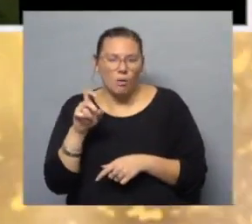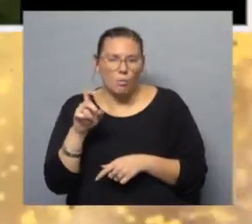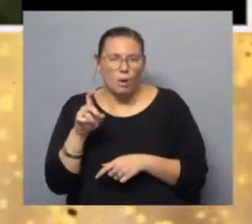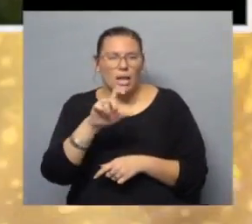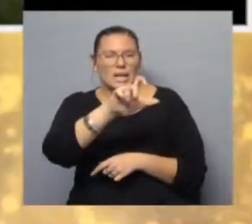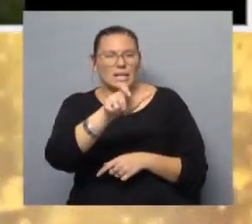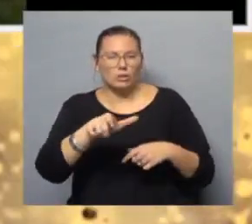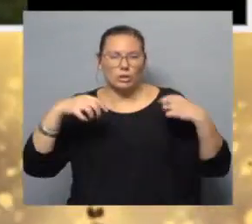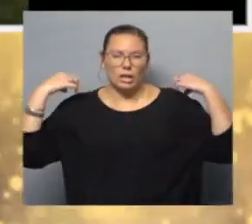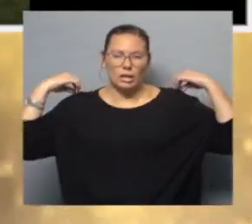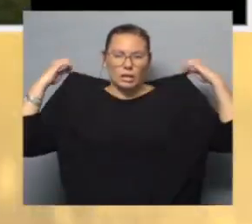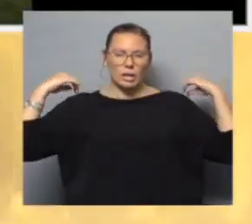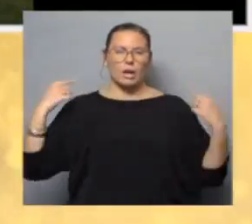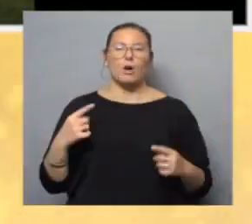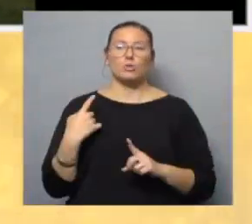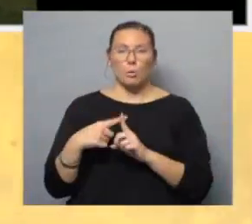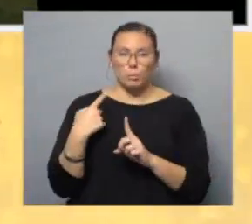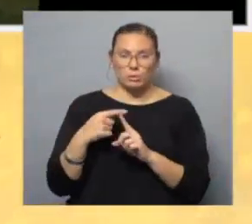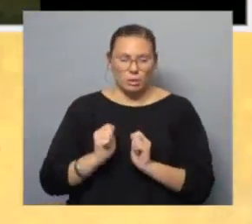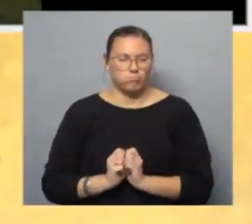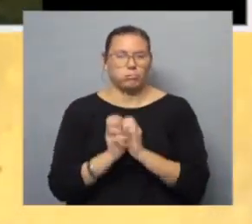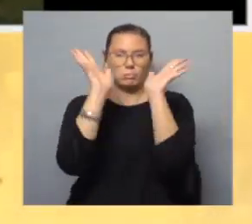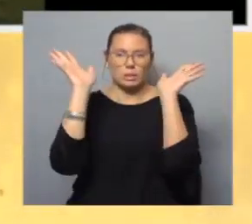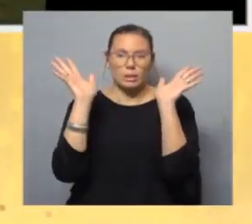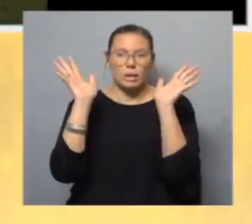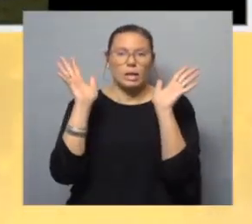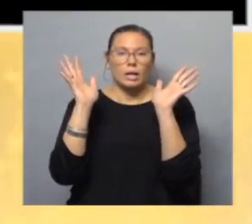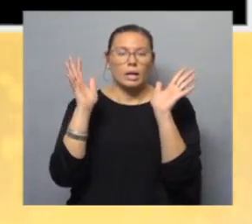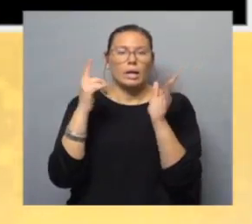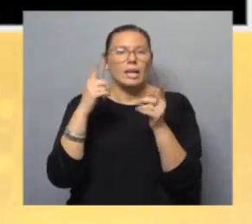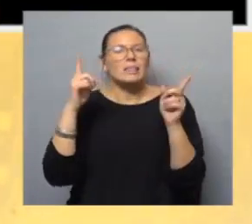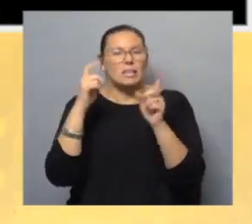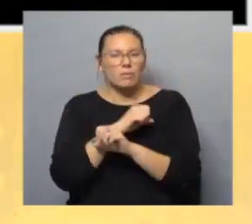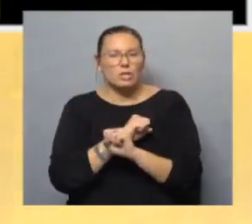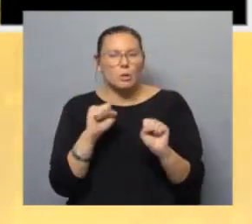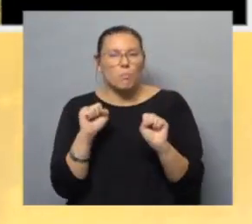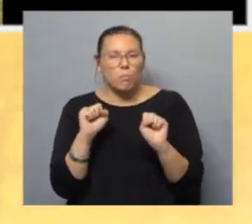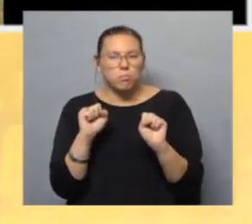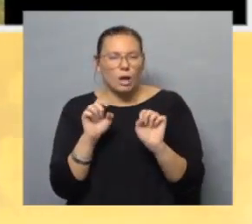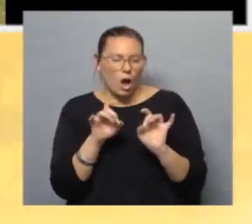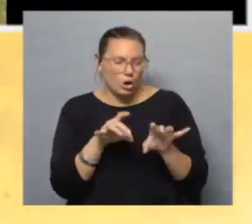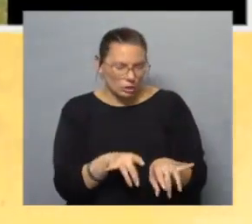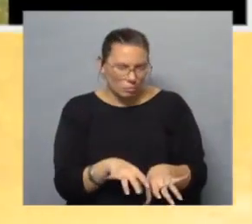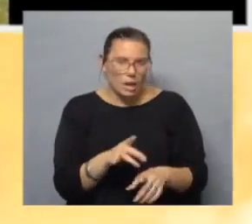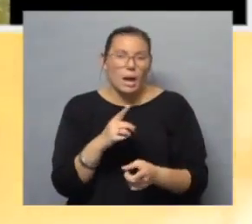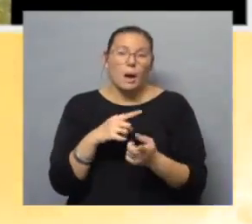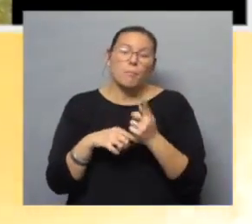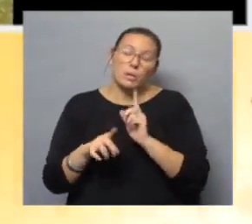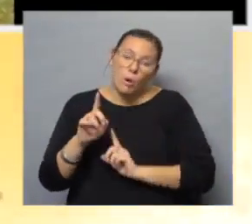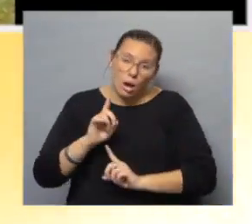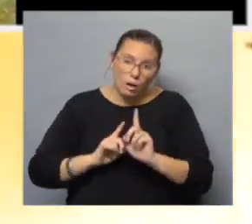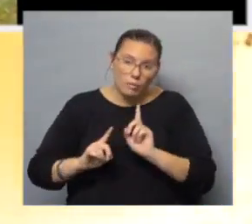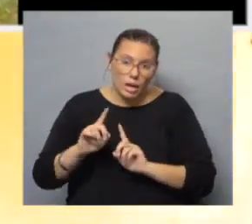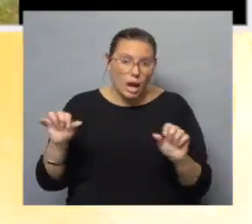litoral, tienen presión positiva, son surgentes, por lo tanto es difícil que puedan llegar contaminantes. Pero muchas veces